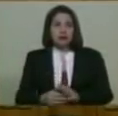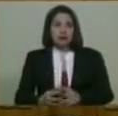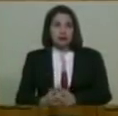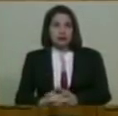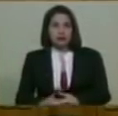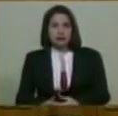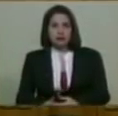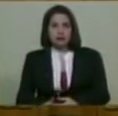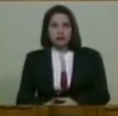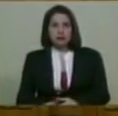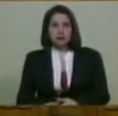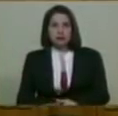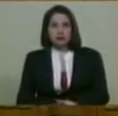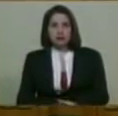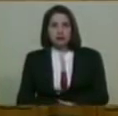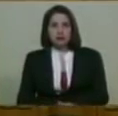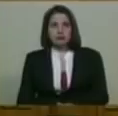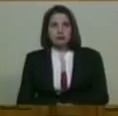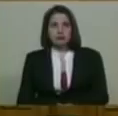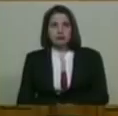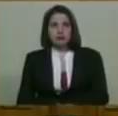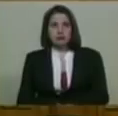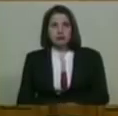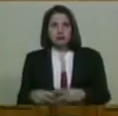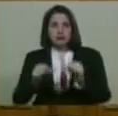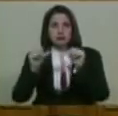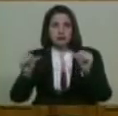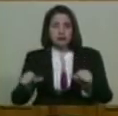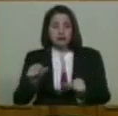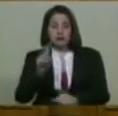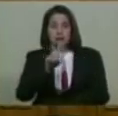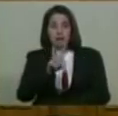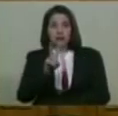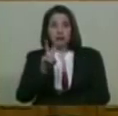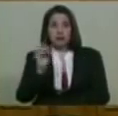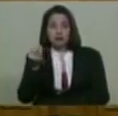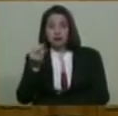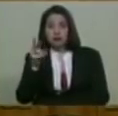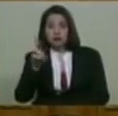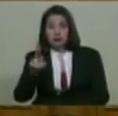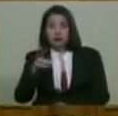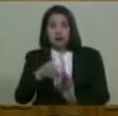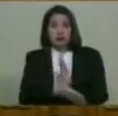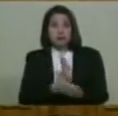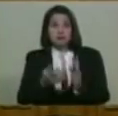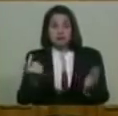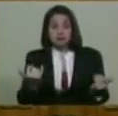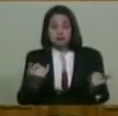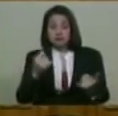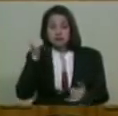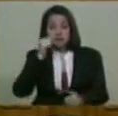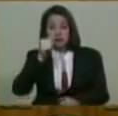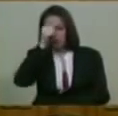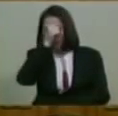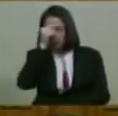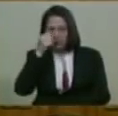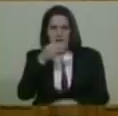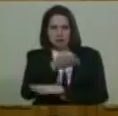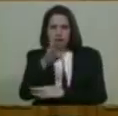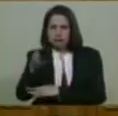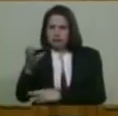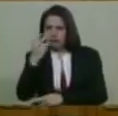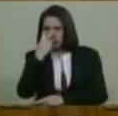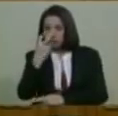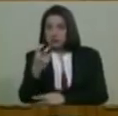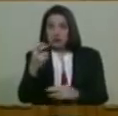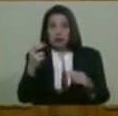¿verdad? Y con el sistema BQR, en las visitas casa por casa de este fin de semana que viene, vamos a hacer visitas